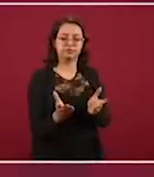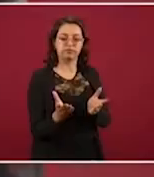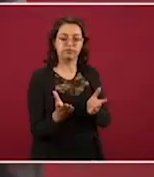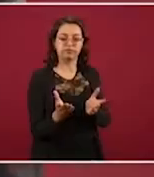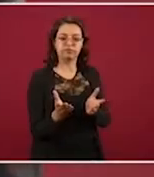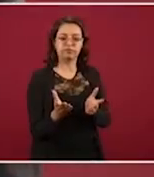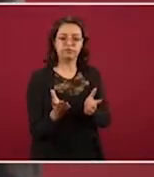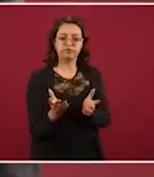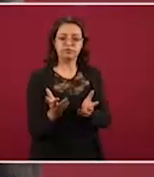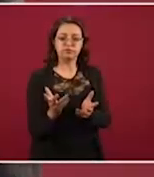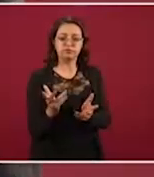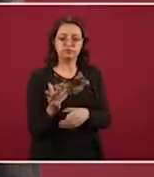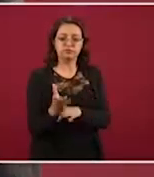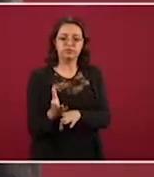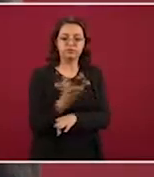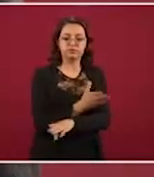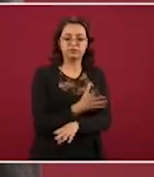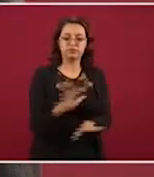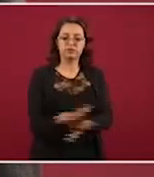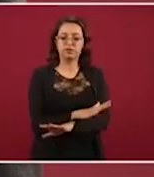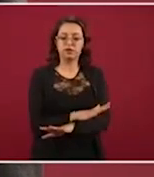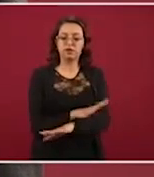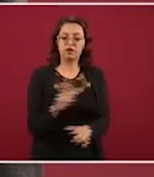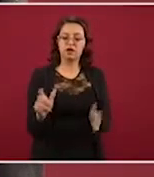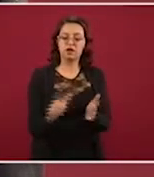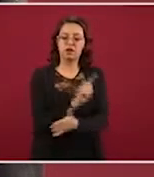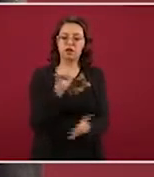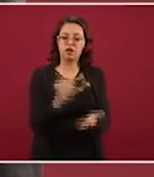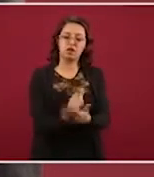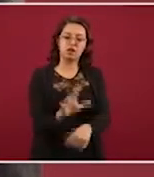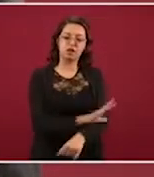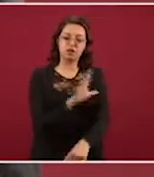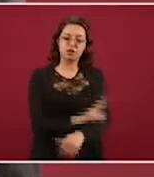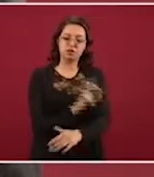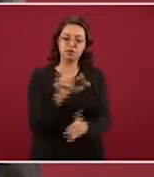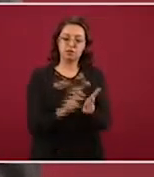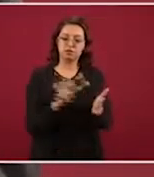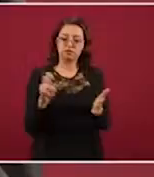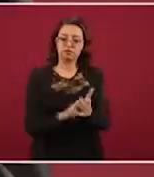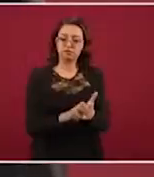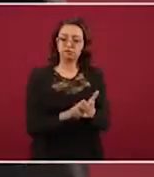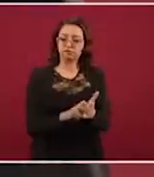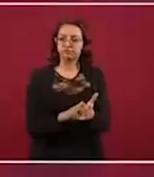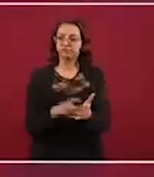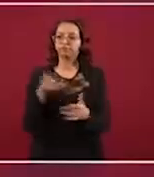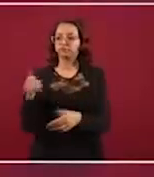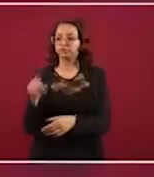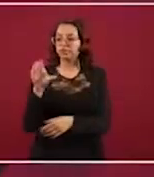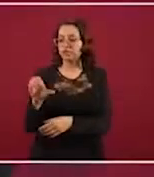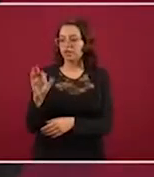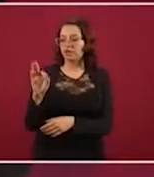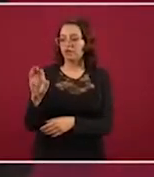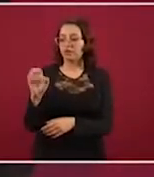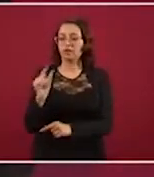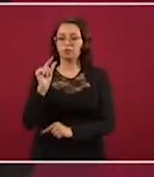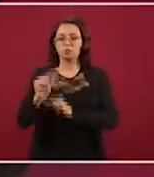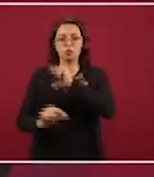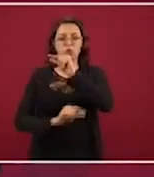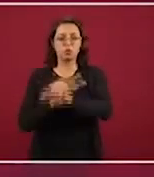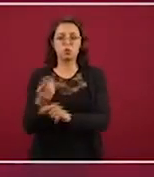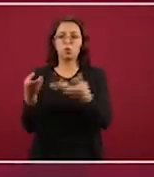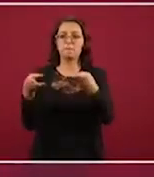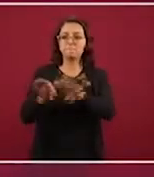que se aprobó desde la reforma energética, iban a seguir cerrando plantas de la Comisión Federal de